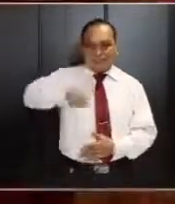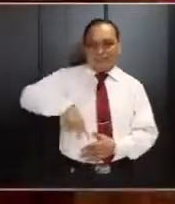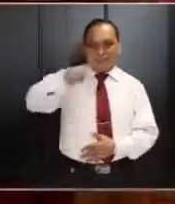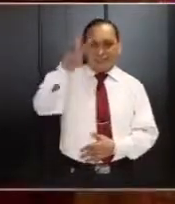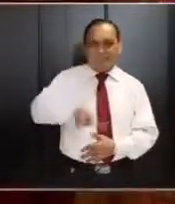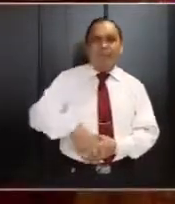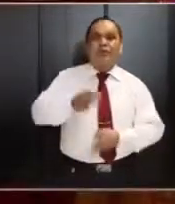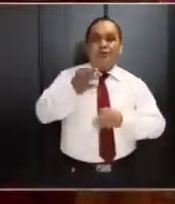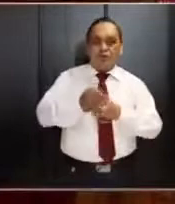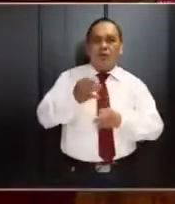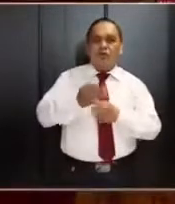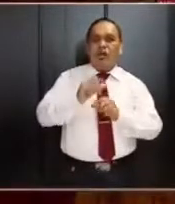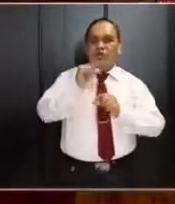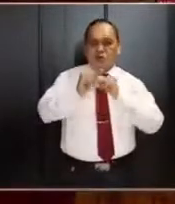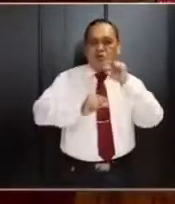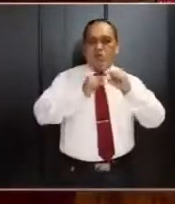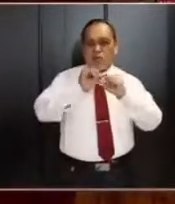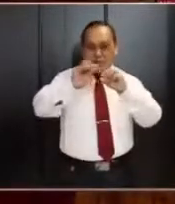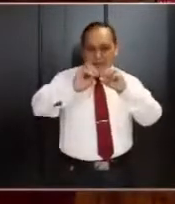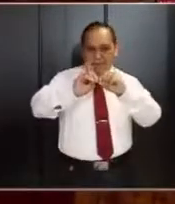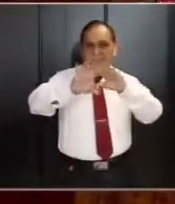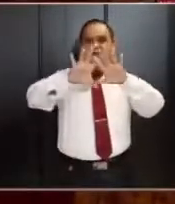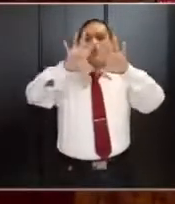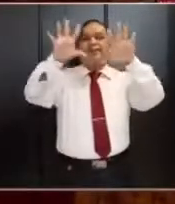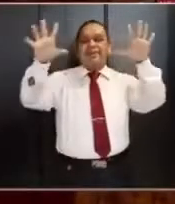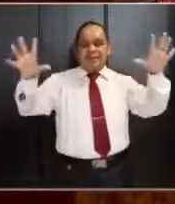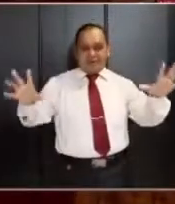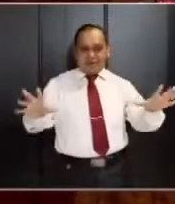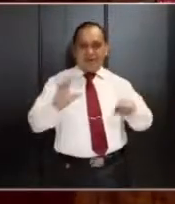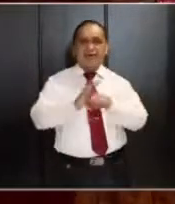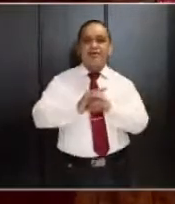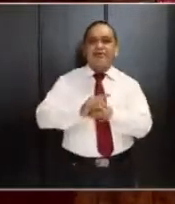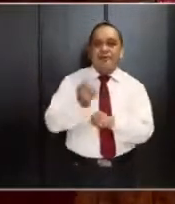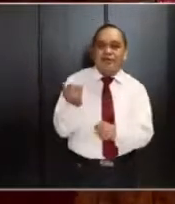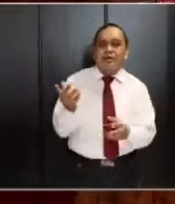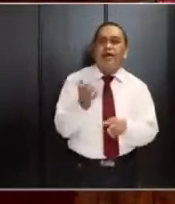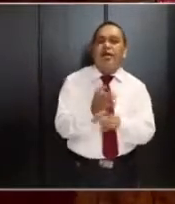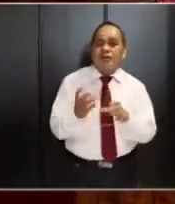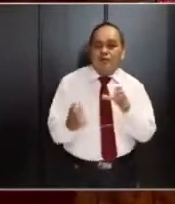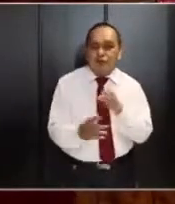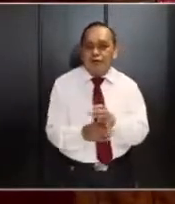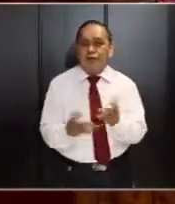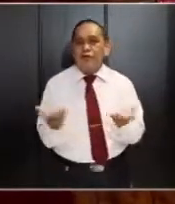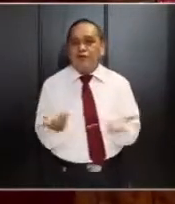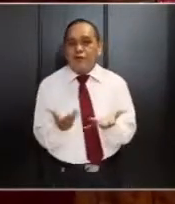se van aclarando las cosas por su propio peso, caen porque no hay argumentos y están